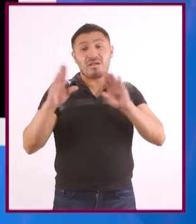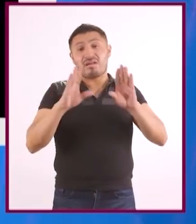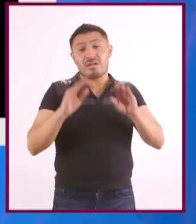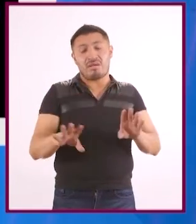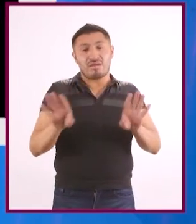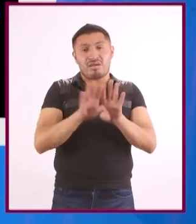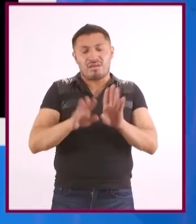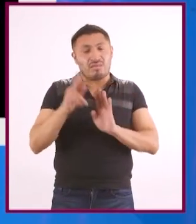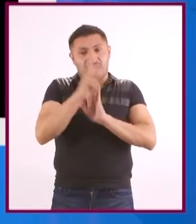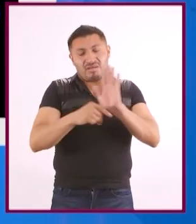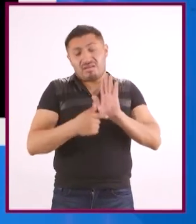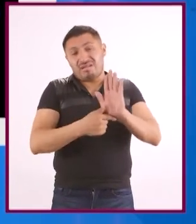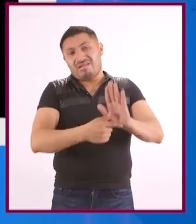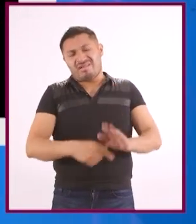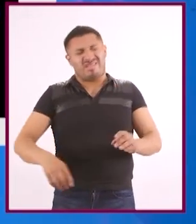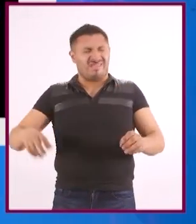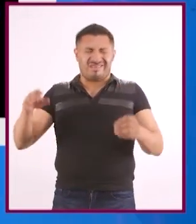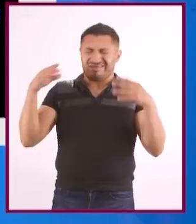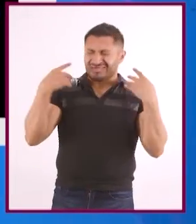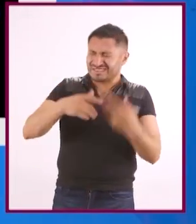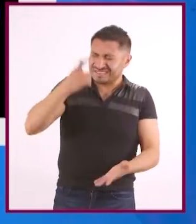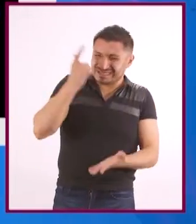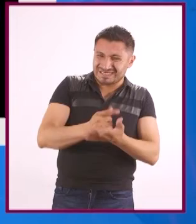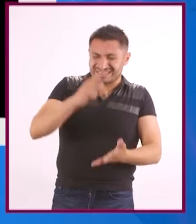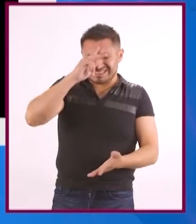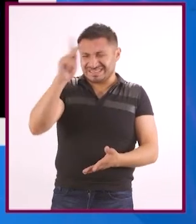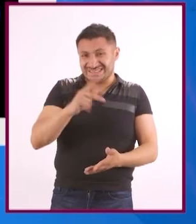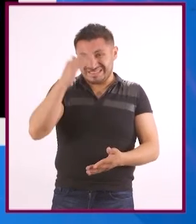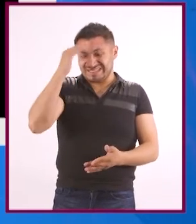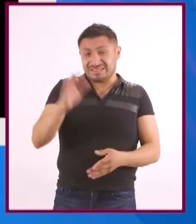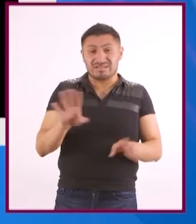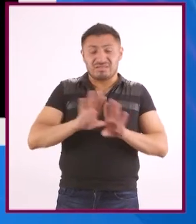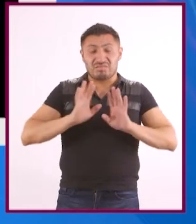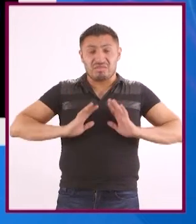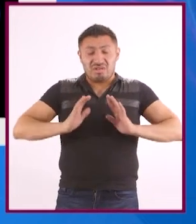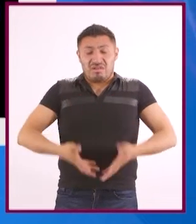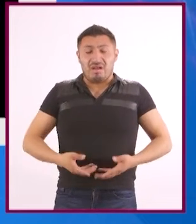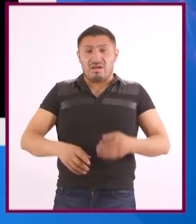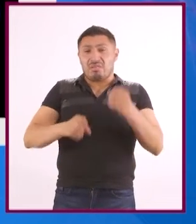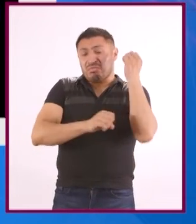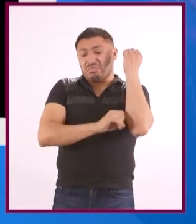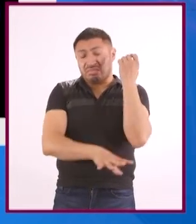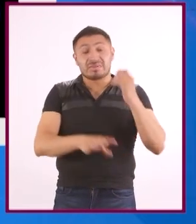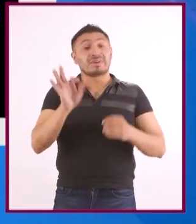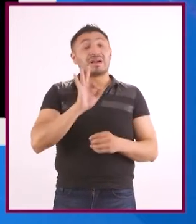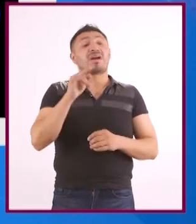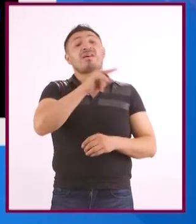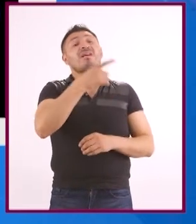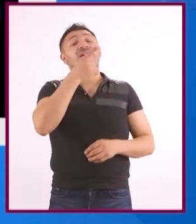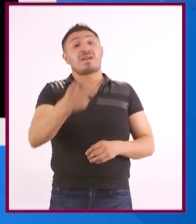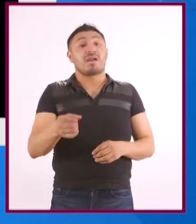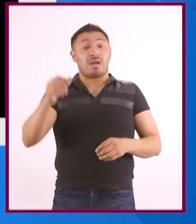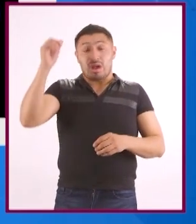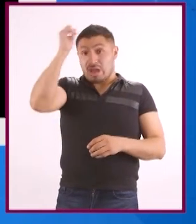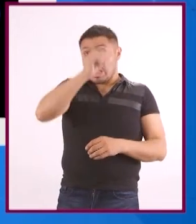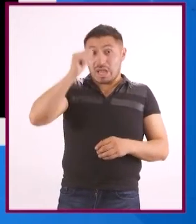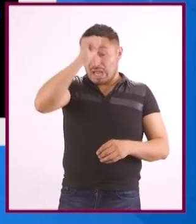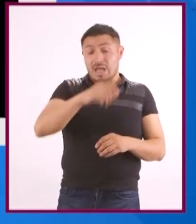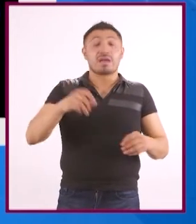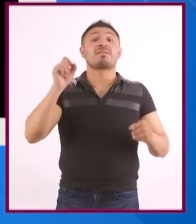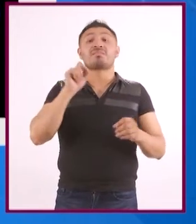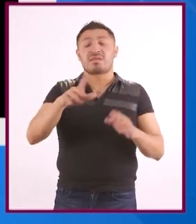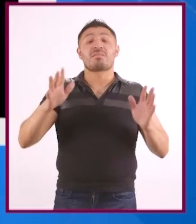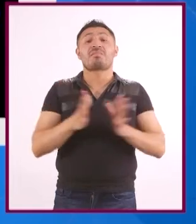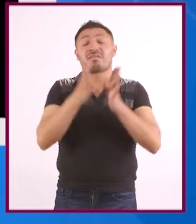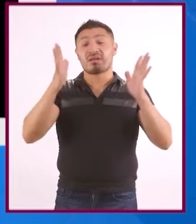y fetos muy violentos, pues de fetos abortados. Incluso se dice que el obispo también como